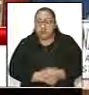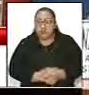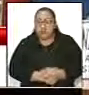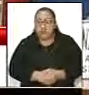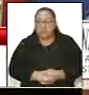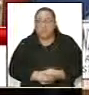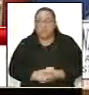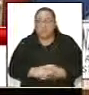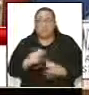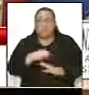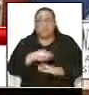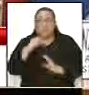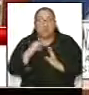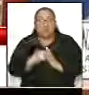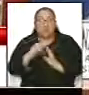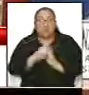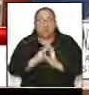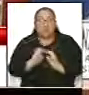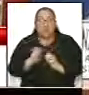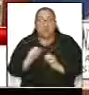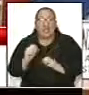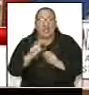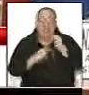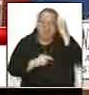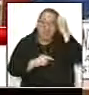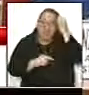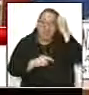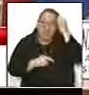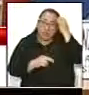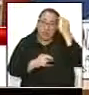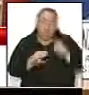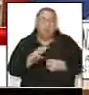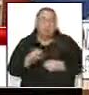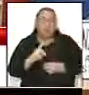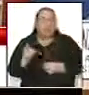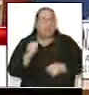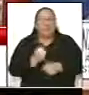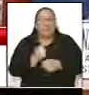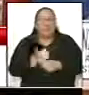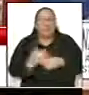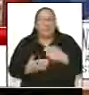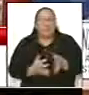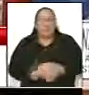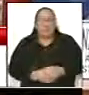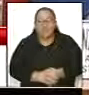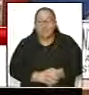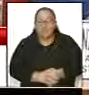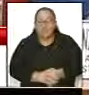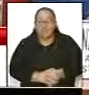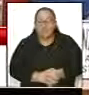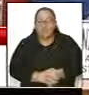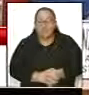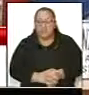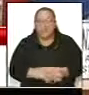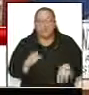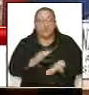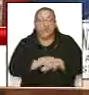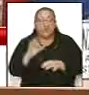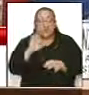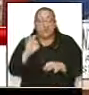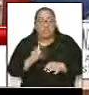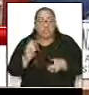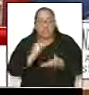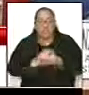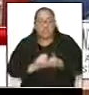Los proyectos de redes regionales y la red NACE no están operativos. La tarifa establecida en el